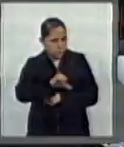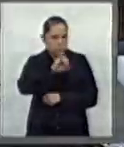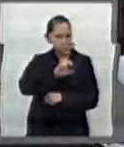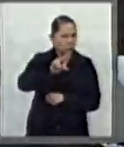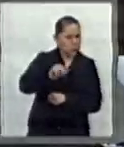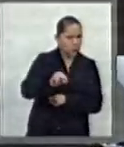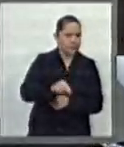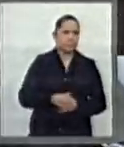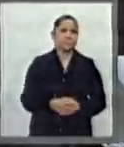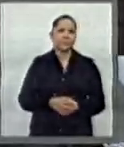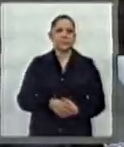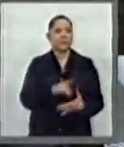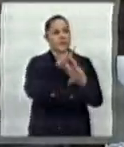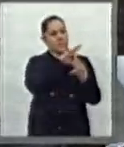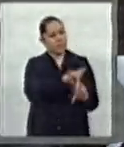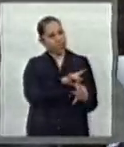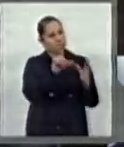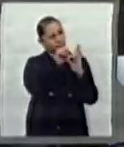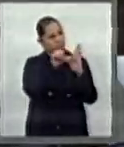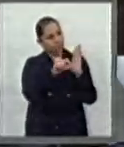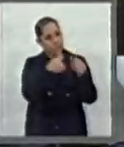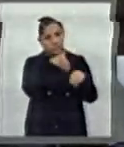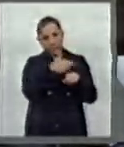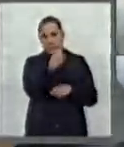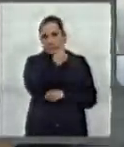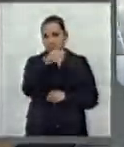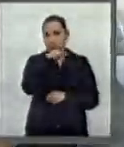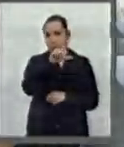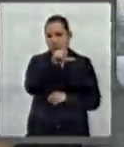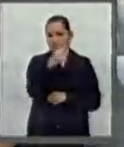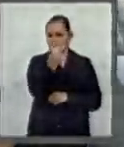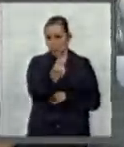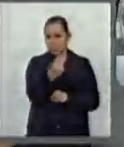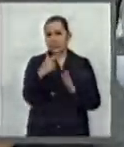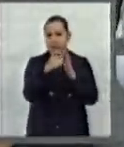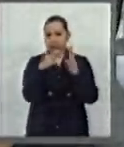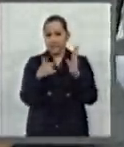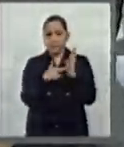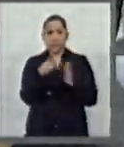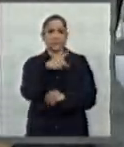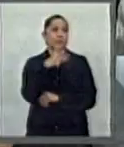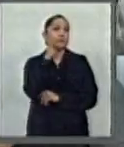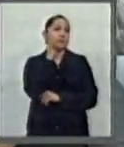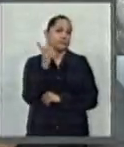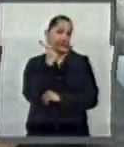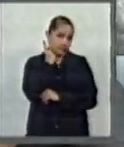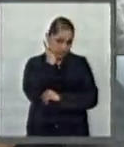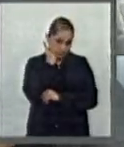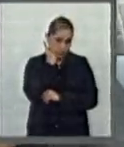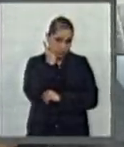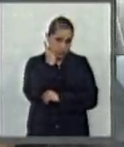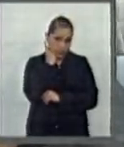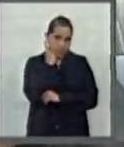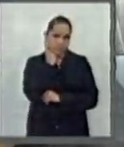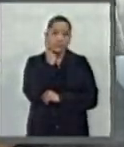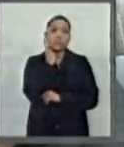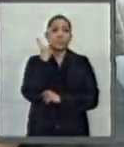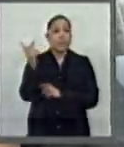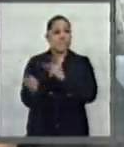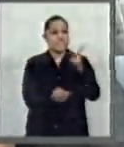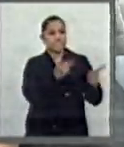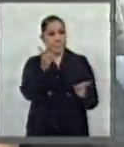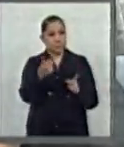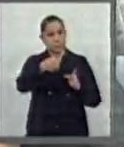Para los efectos del artículo 100, numeral 2 del reglamento de la Cámara de Diputados, se consulta